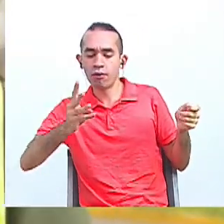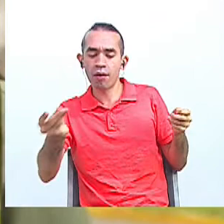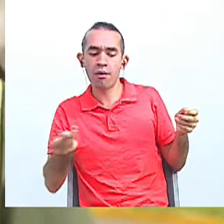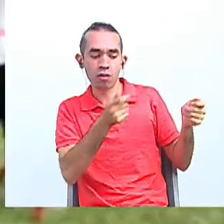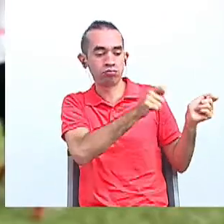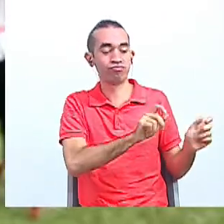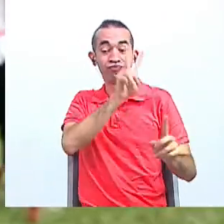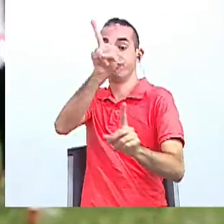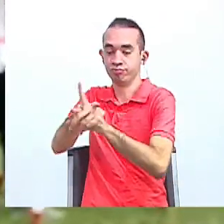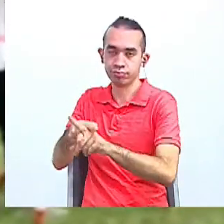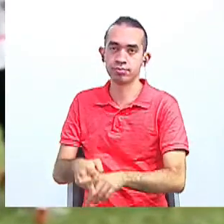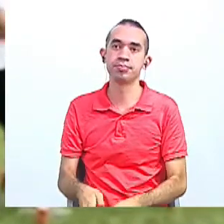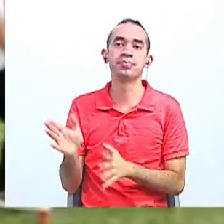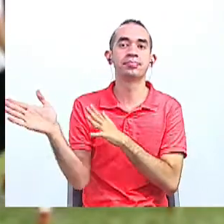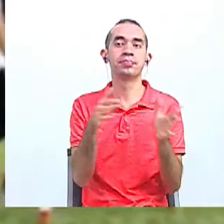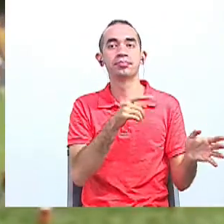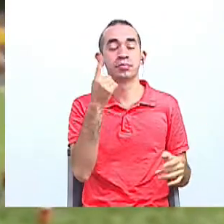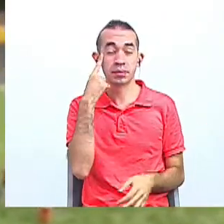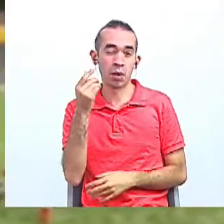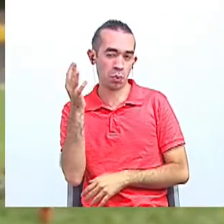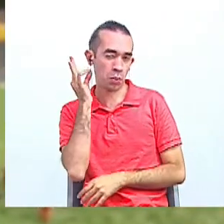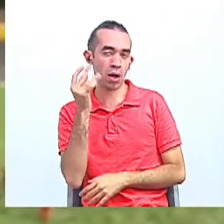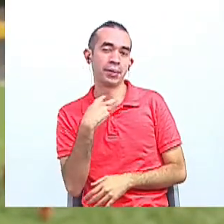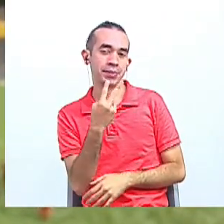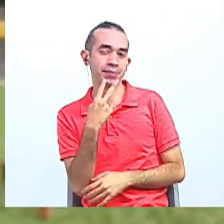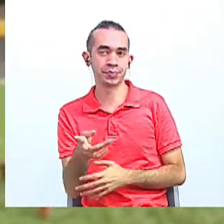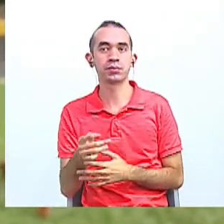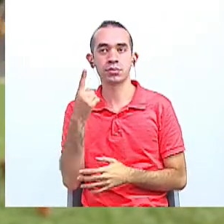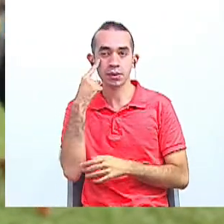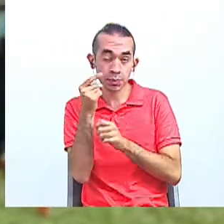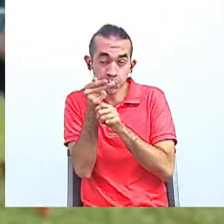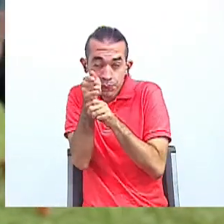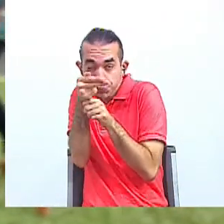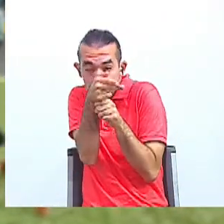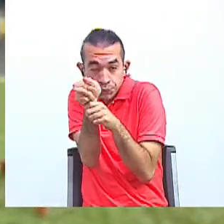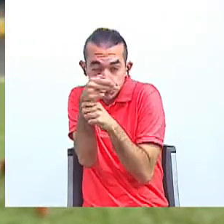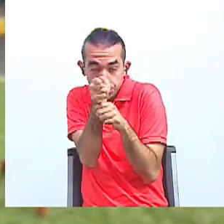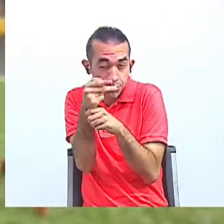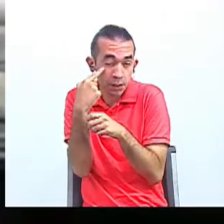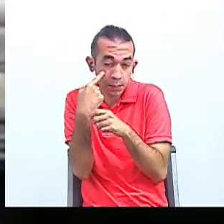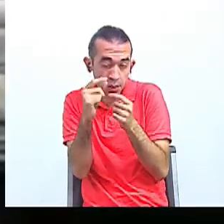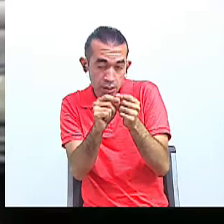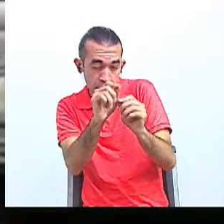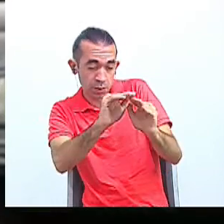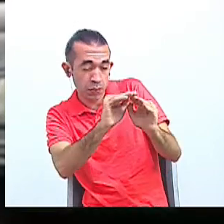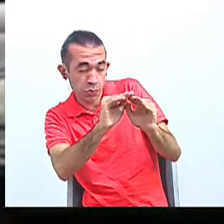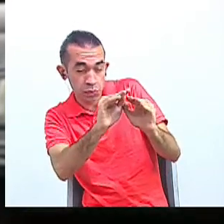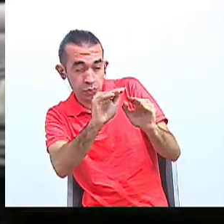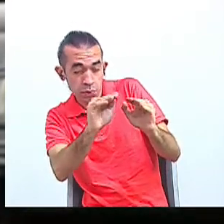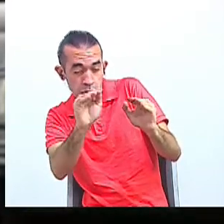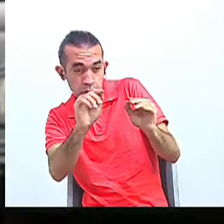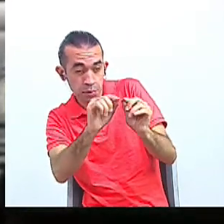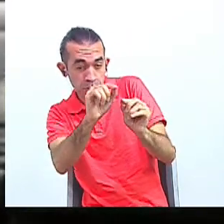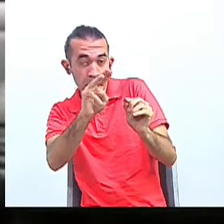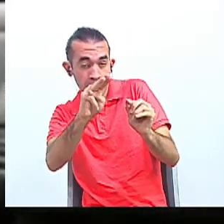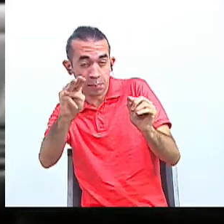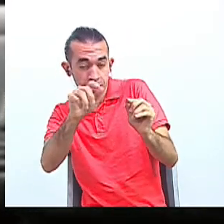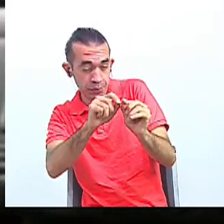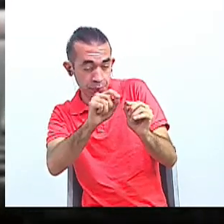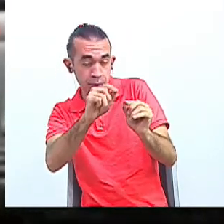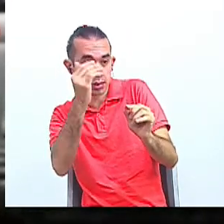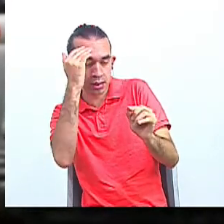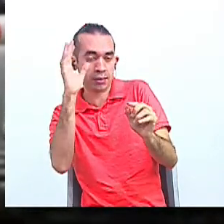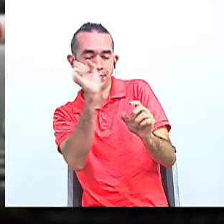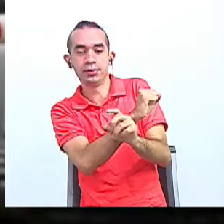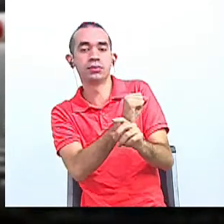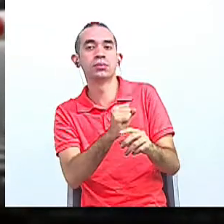nivel de precisión. Con él se obtienen diferencias de elevación de diferentes puntos con precisiones milimétricas. En campo podemos colocar bancos